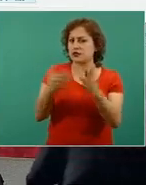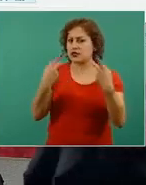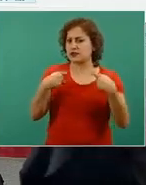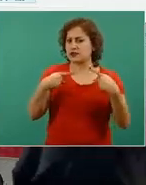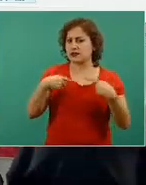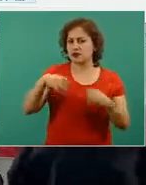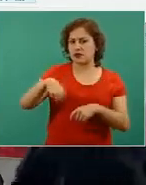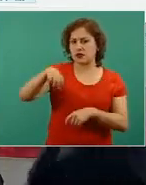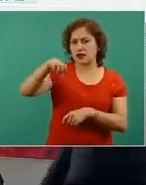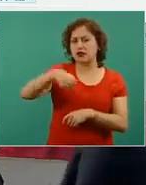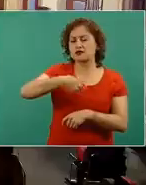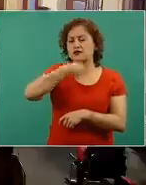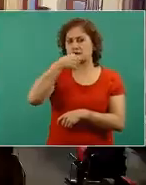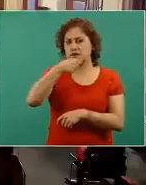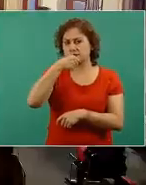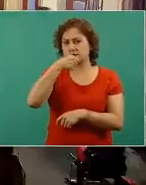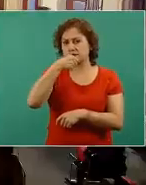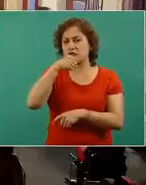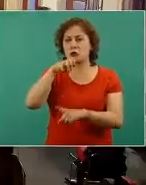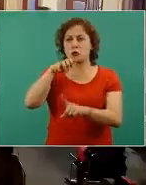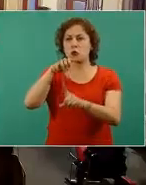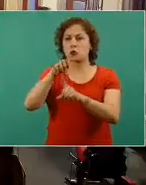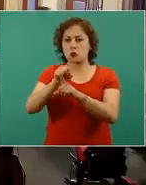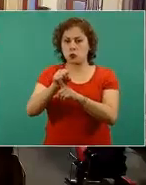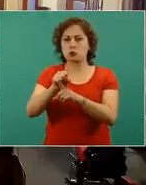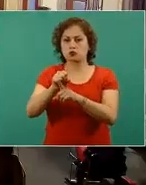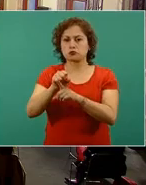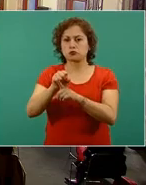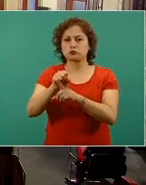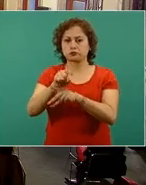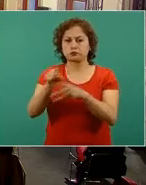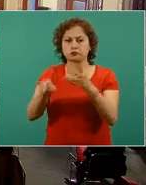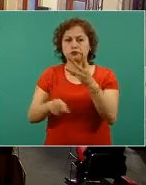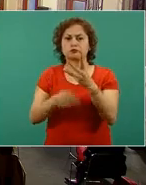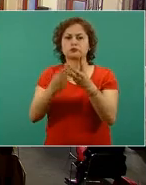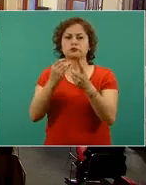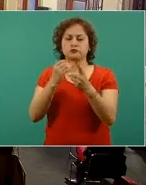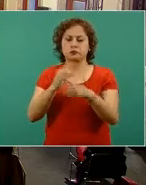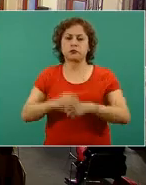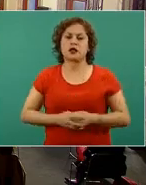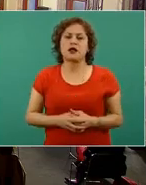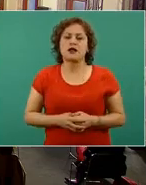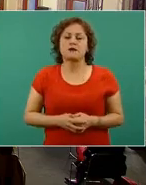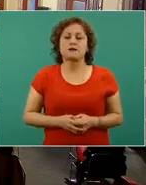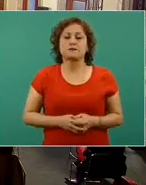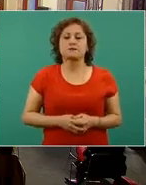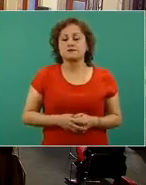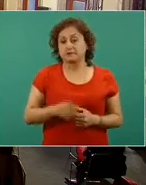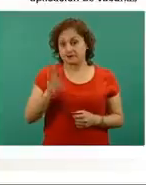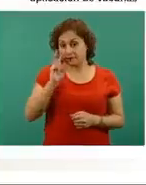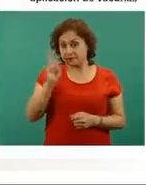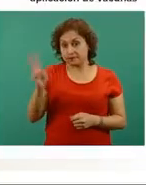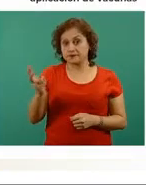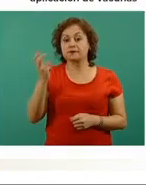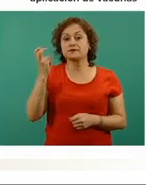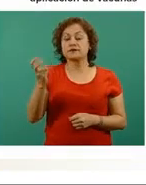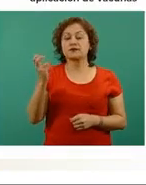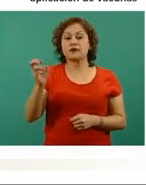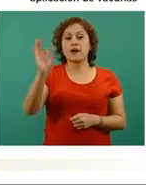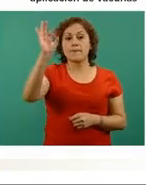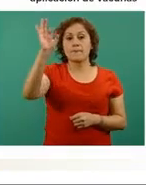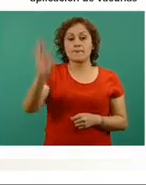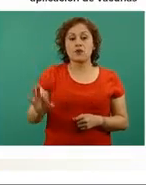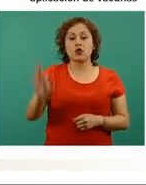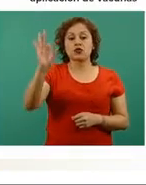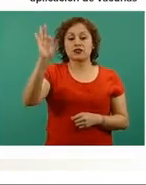mayores. La siguiente, por favor. Lo que vemos en esta es la distribución del porcentaje